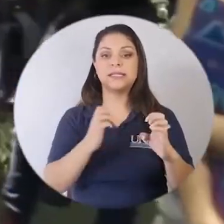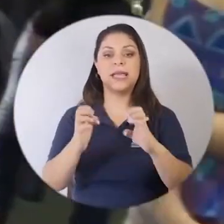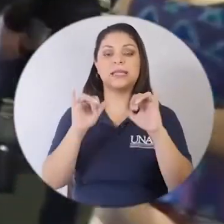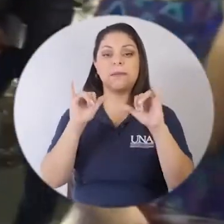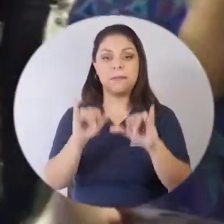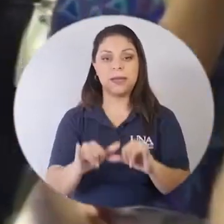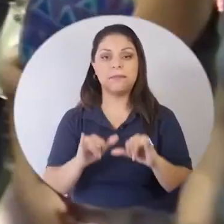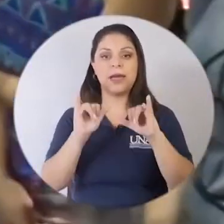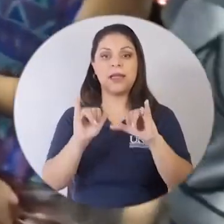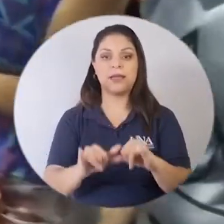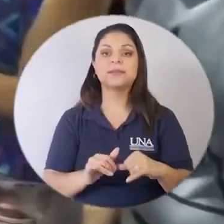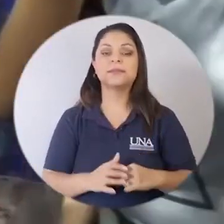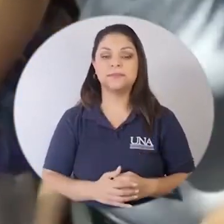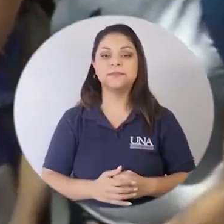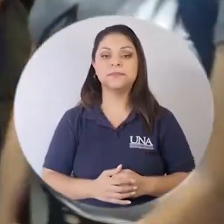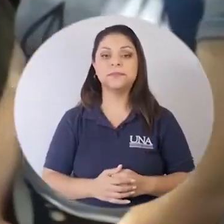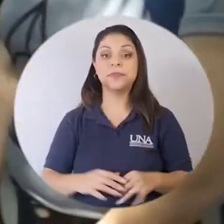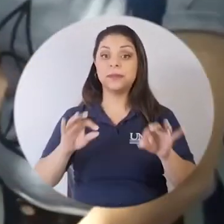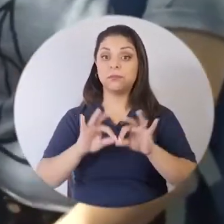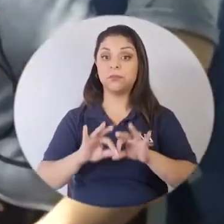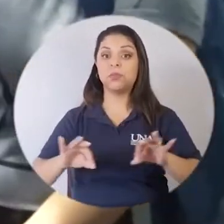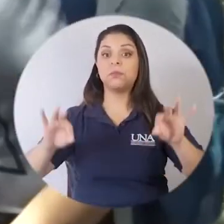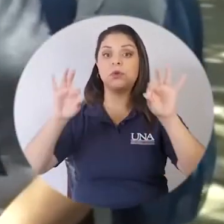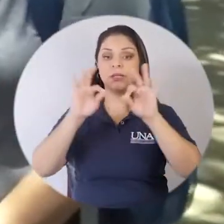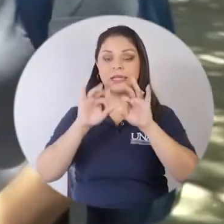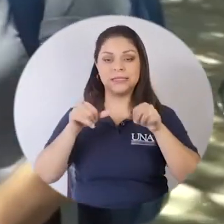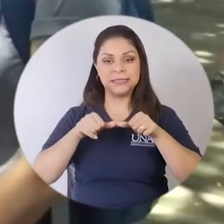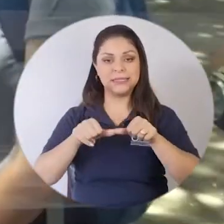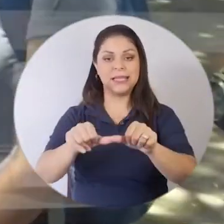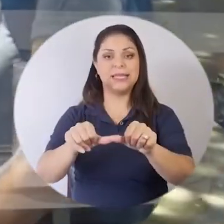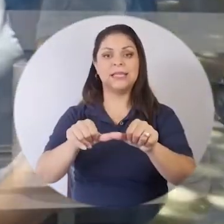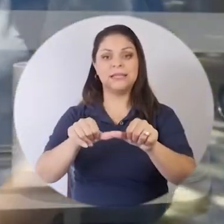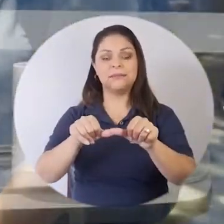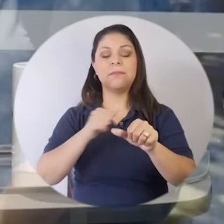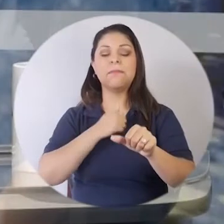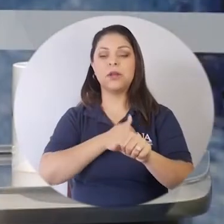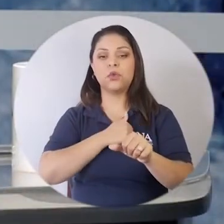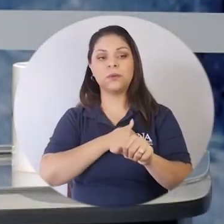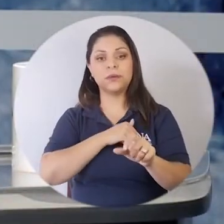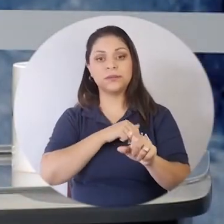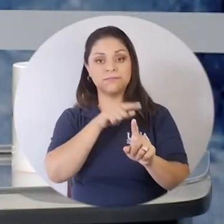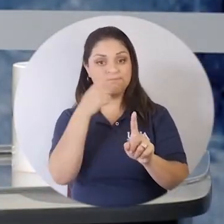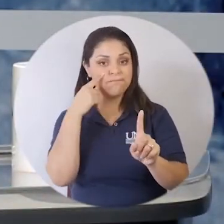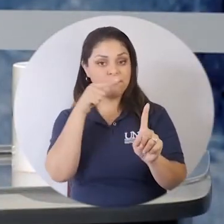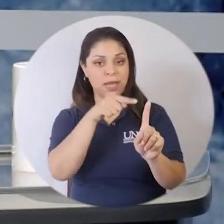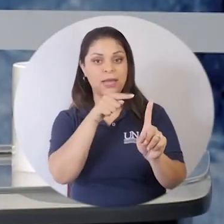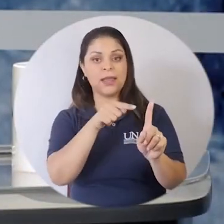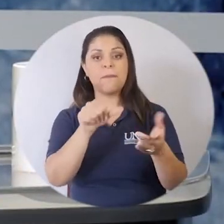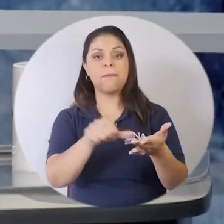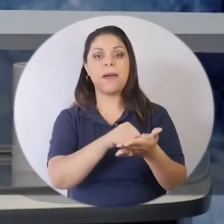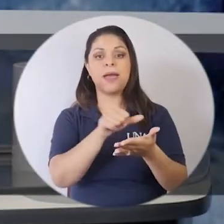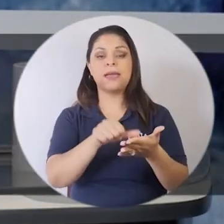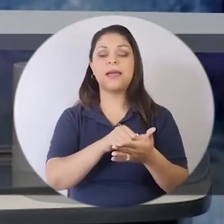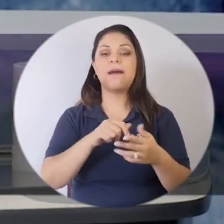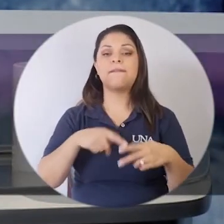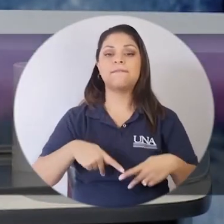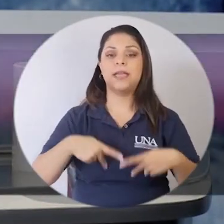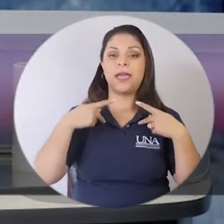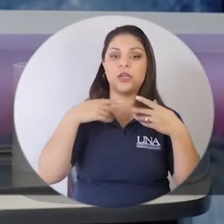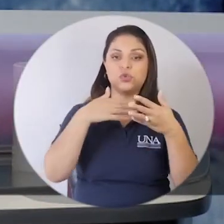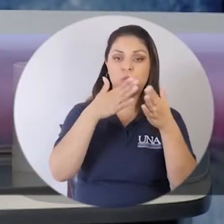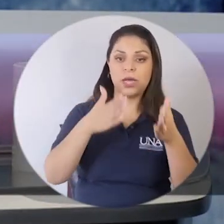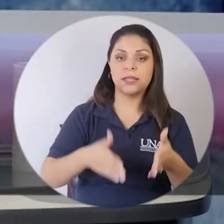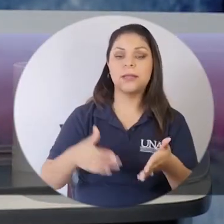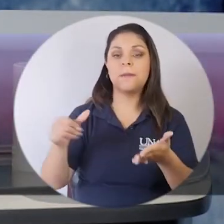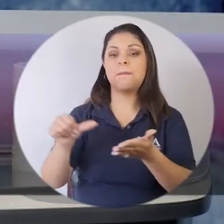de permanencia. Y muy importante también seguir la página de la Vicerrectoría de Vida Estudiantil, la página